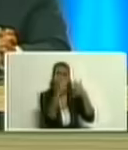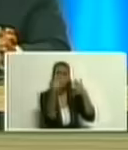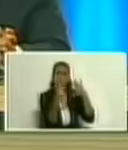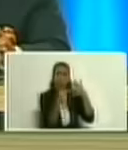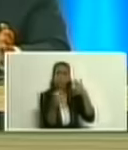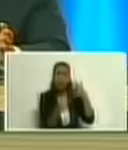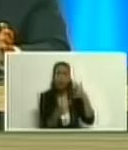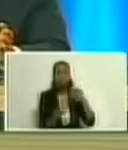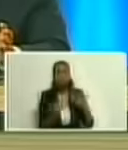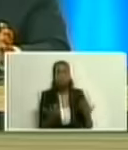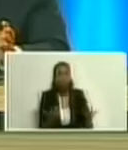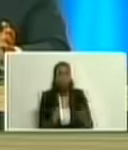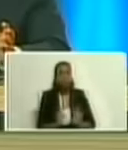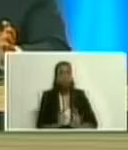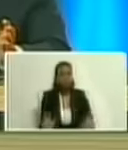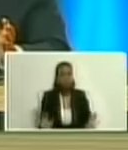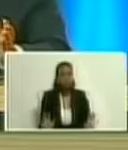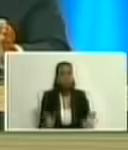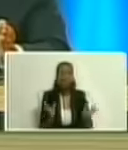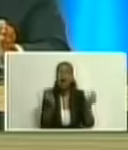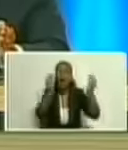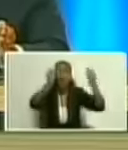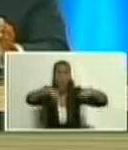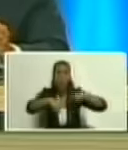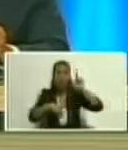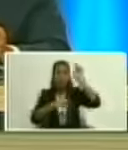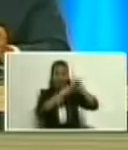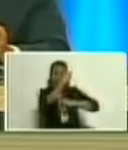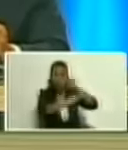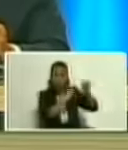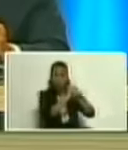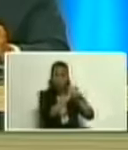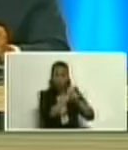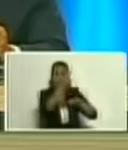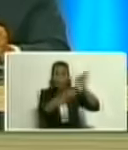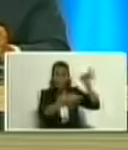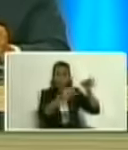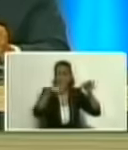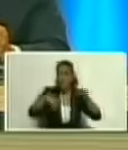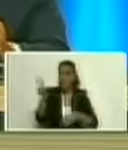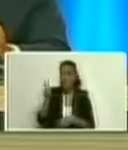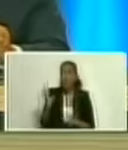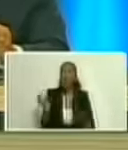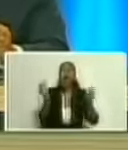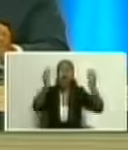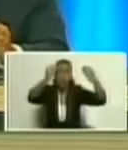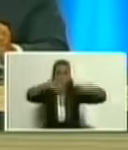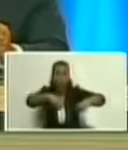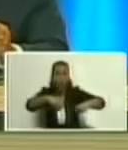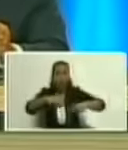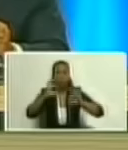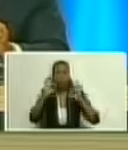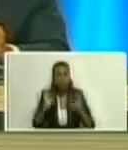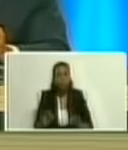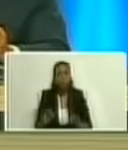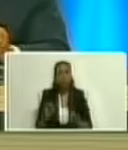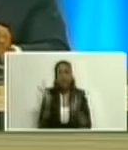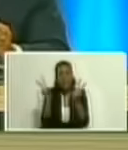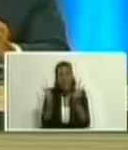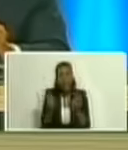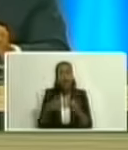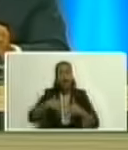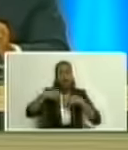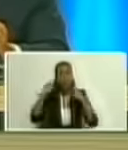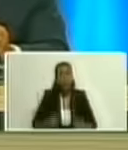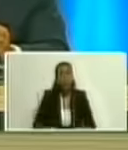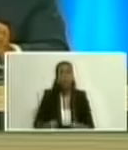Y estamos absolutamente de acuerdo en fortalecer las capacidades nacionales para asegurar